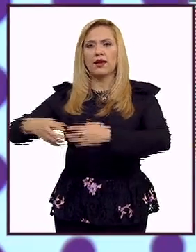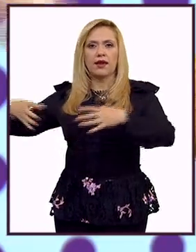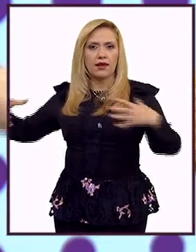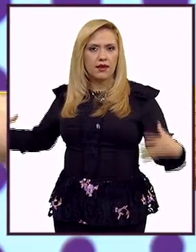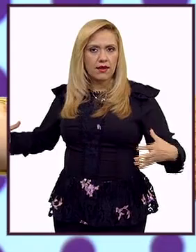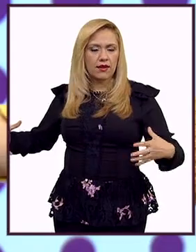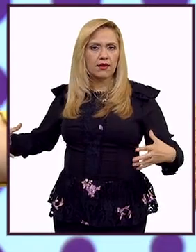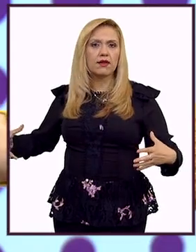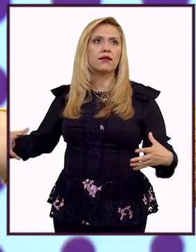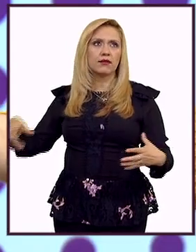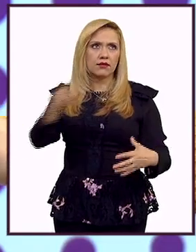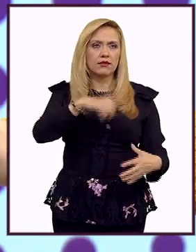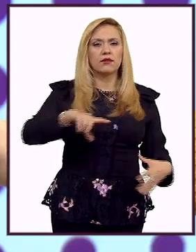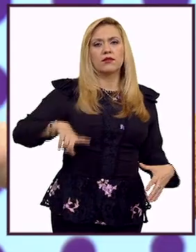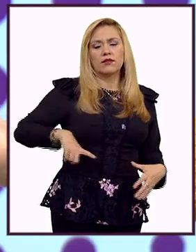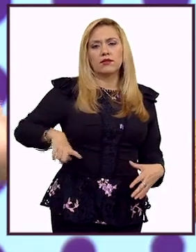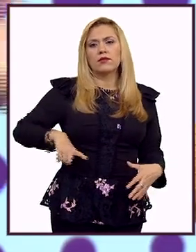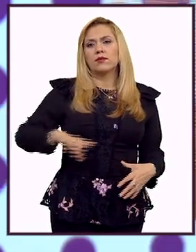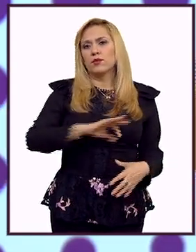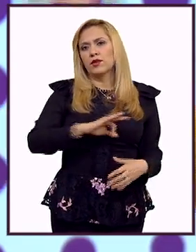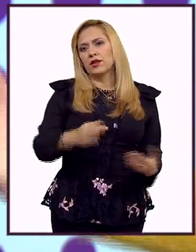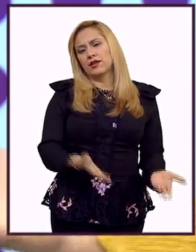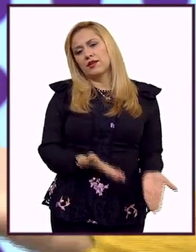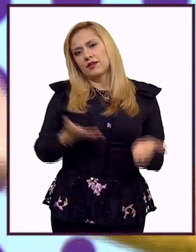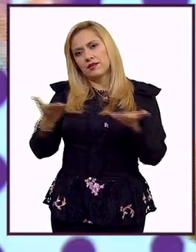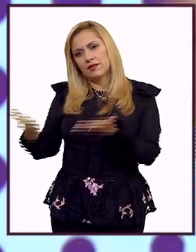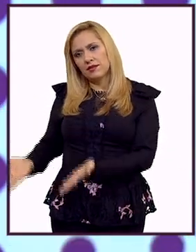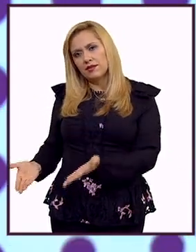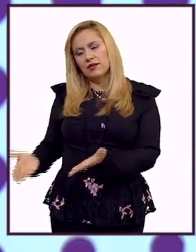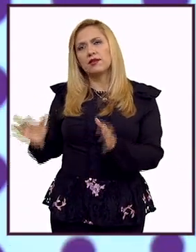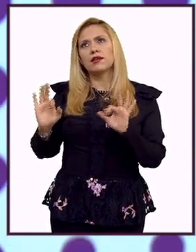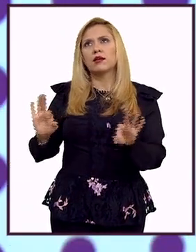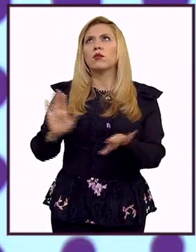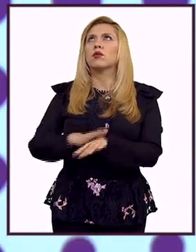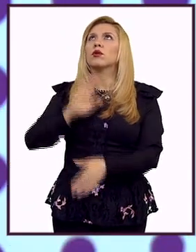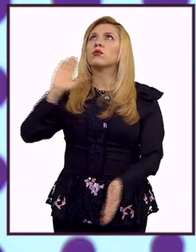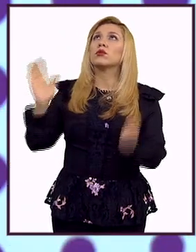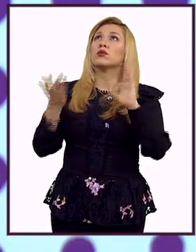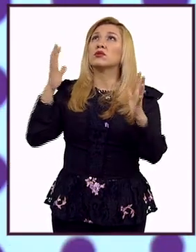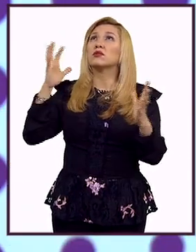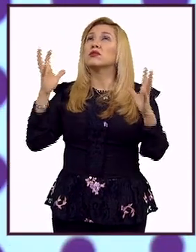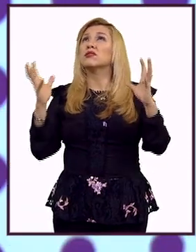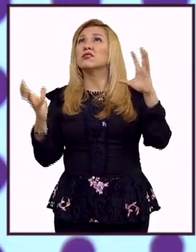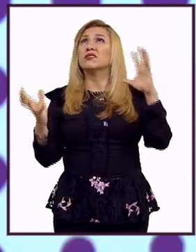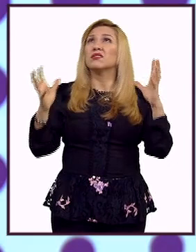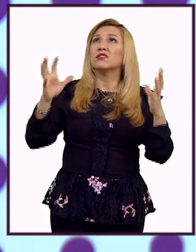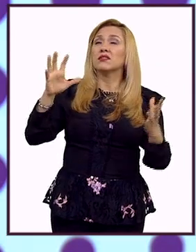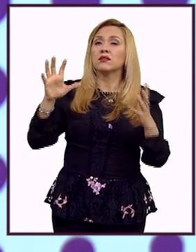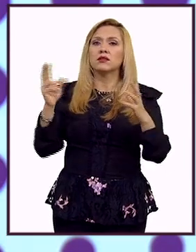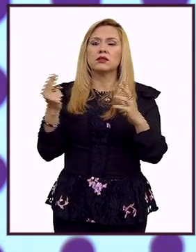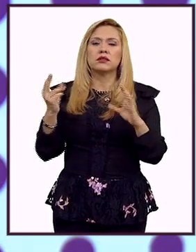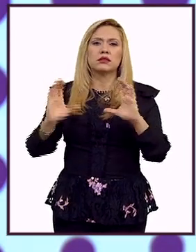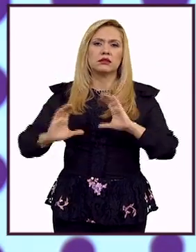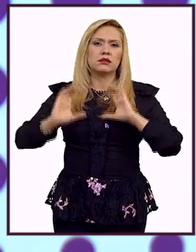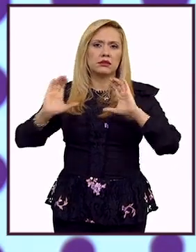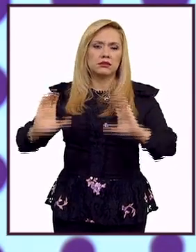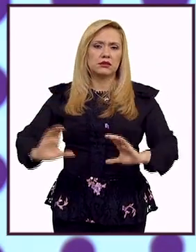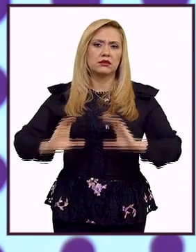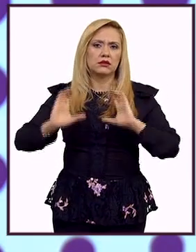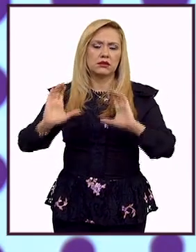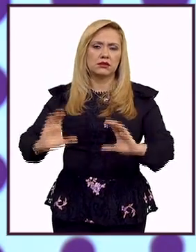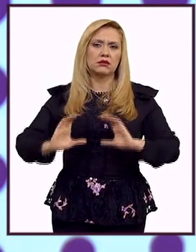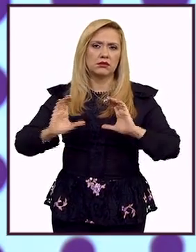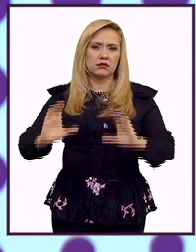desarrollo que es más amigable, digamos, con estas formas de cambio climático, que es más amigable con sus derechos a la autodeterminación, que es